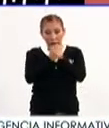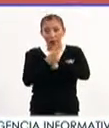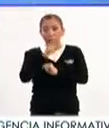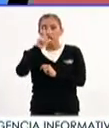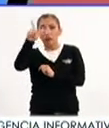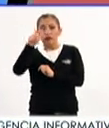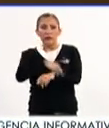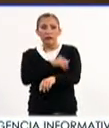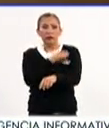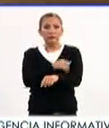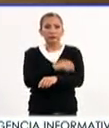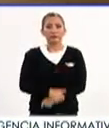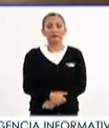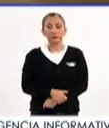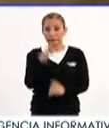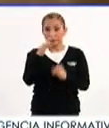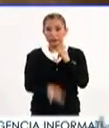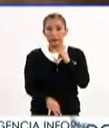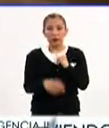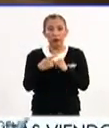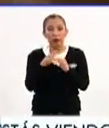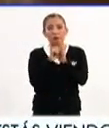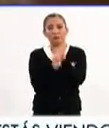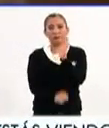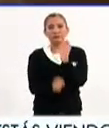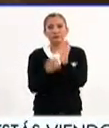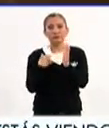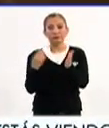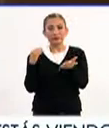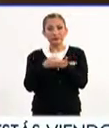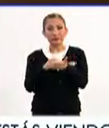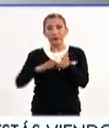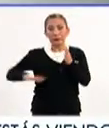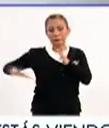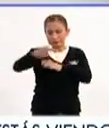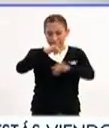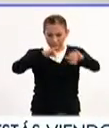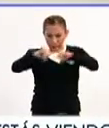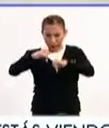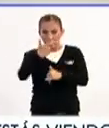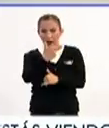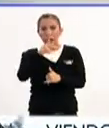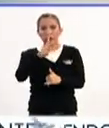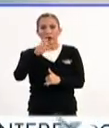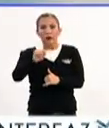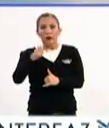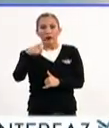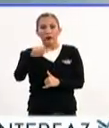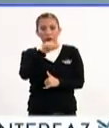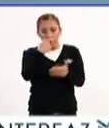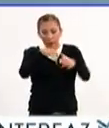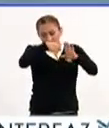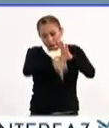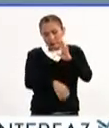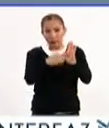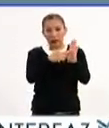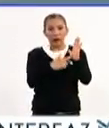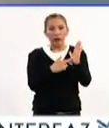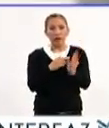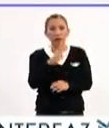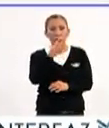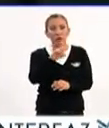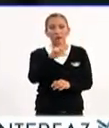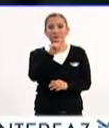luz en electricidad. Finalmente, el sistema de posicionamiento global, GPS, tiene en su ADN los principios